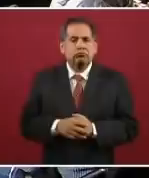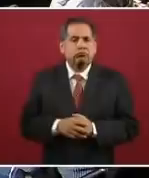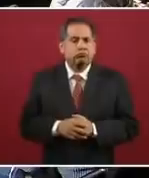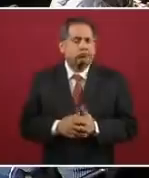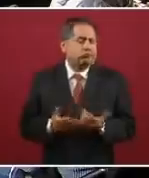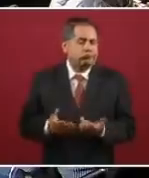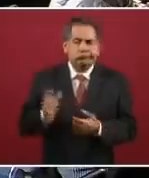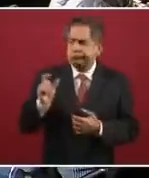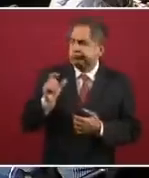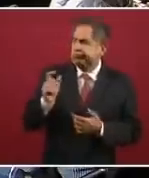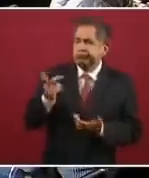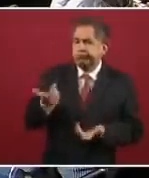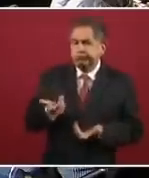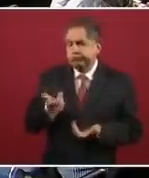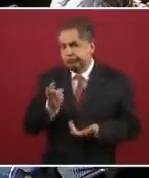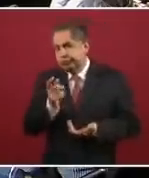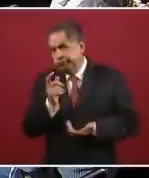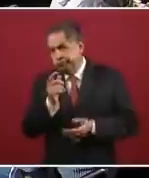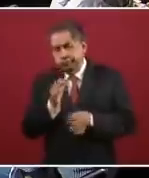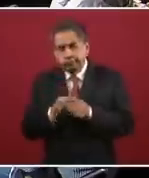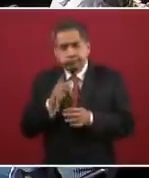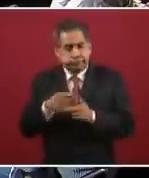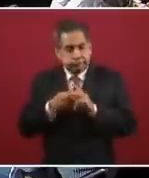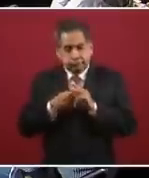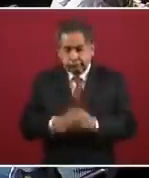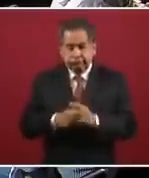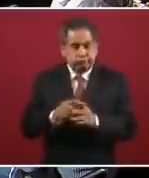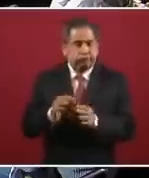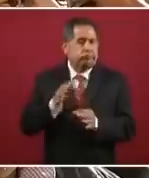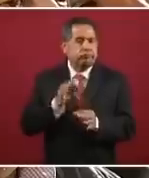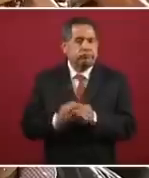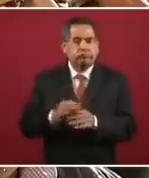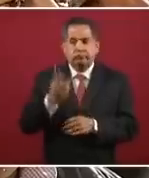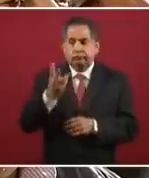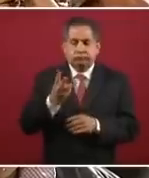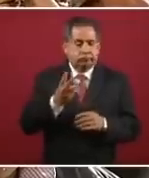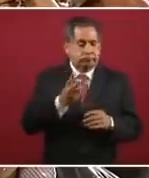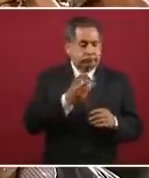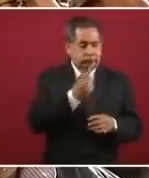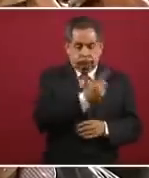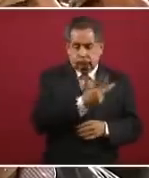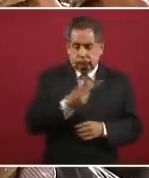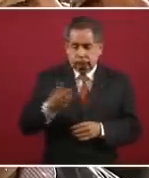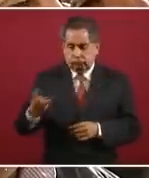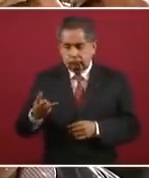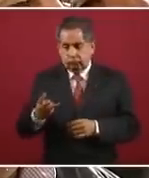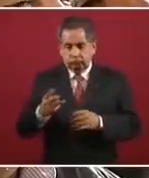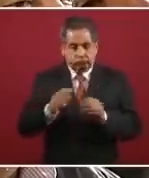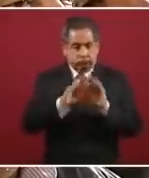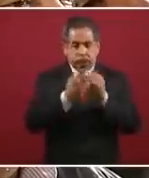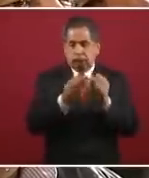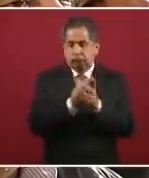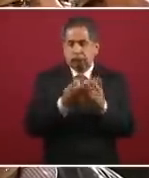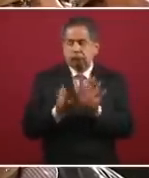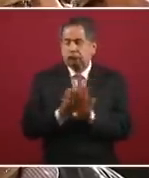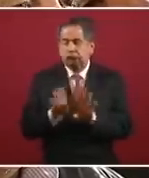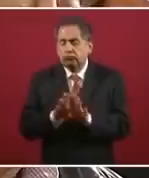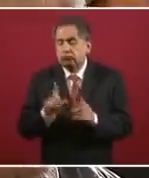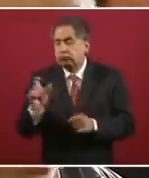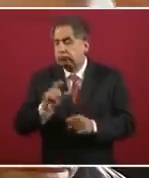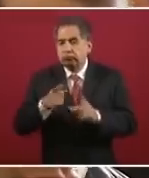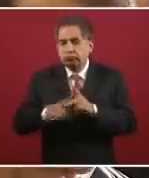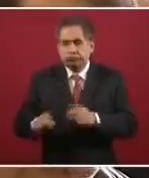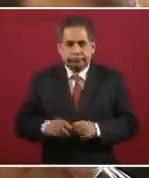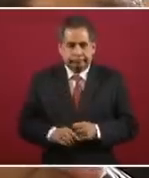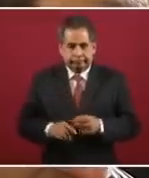¿cuándo estaría iniciando operaciones estos tres modelos de integradores de población migrante?